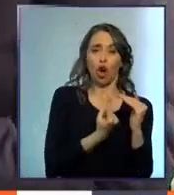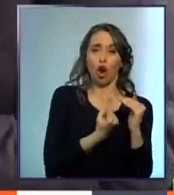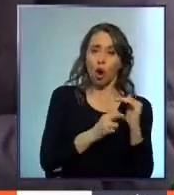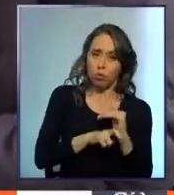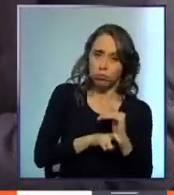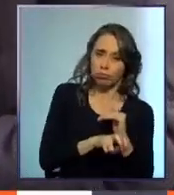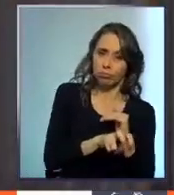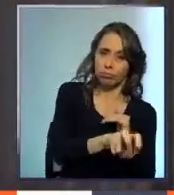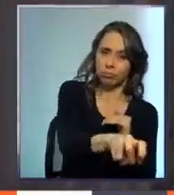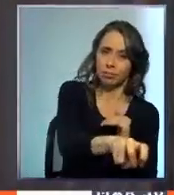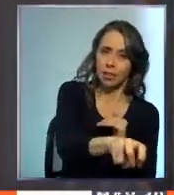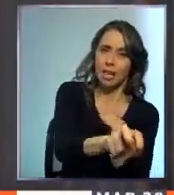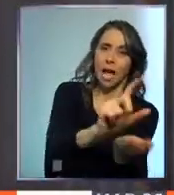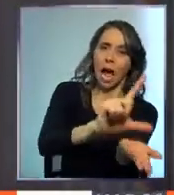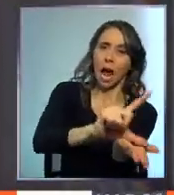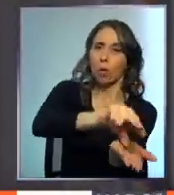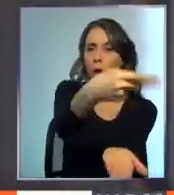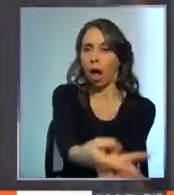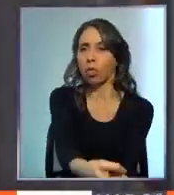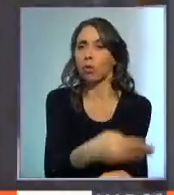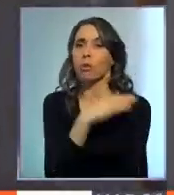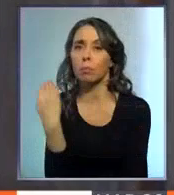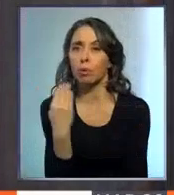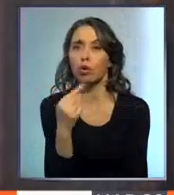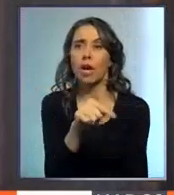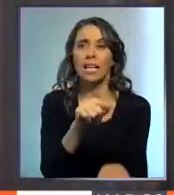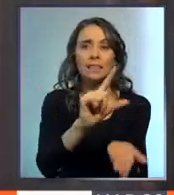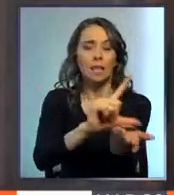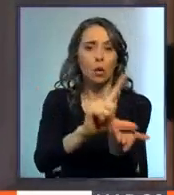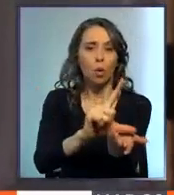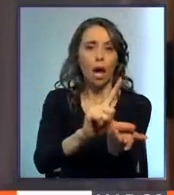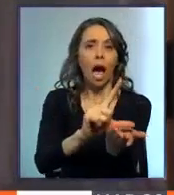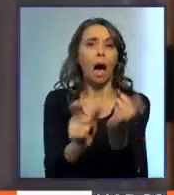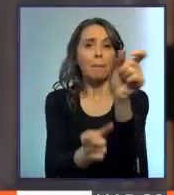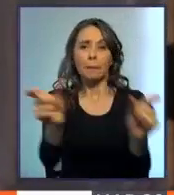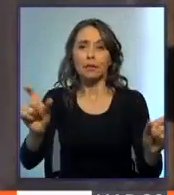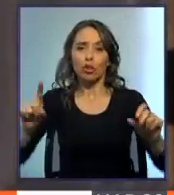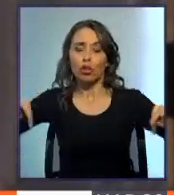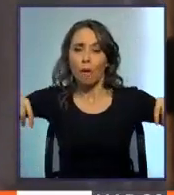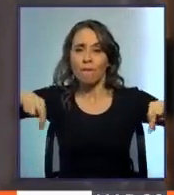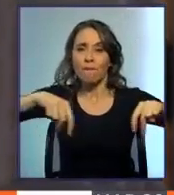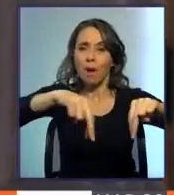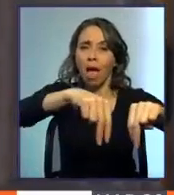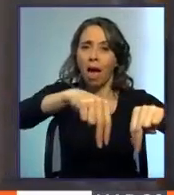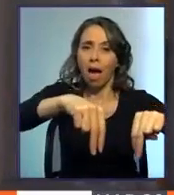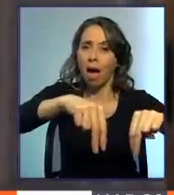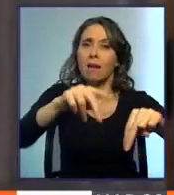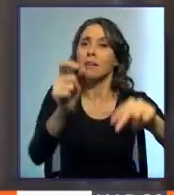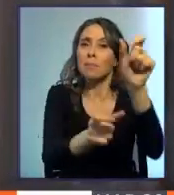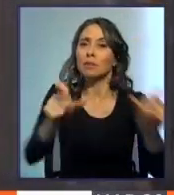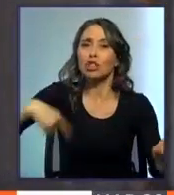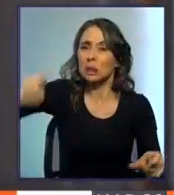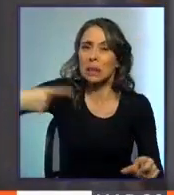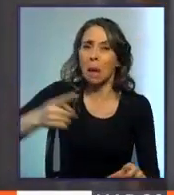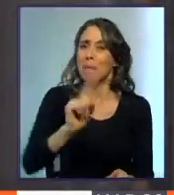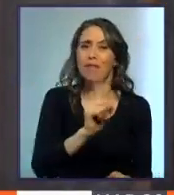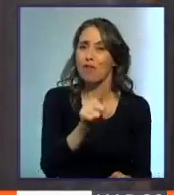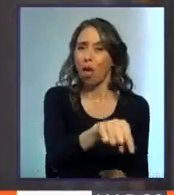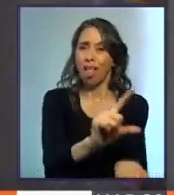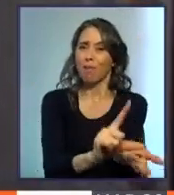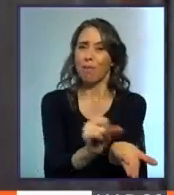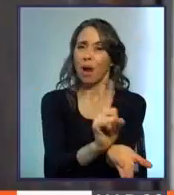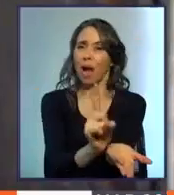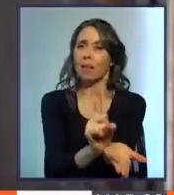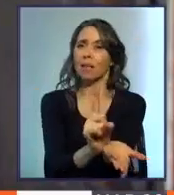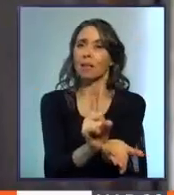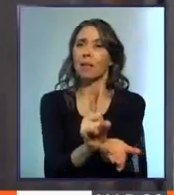solo al lugar donde murió. Pero esos lugares no son de acceso como común de las personas, o sea, no es para... no